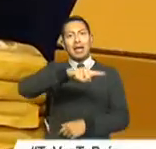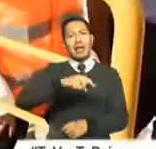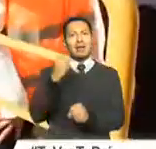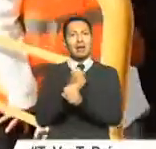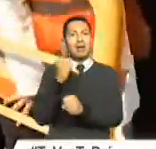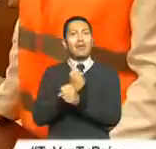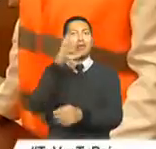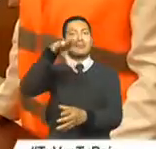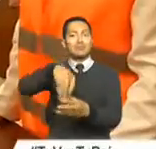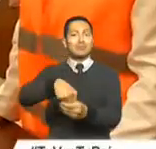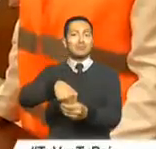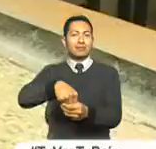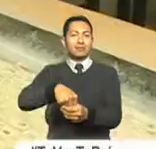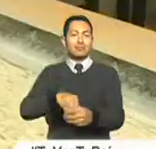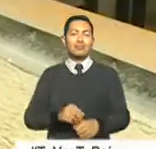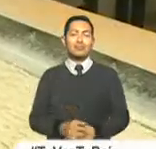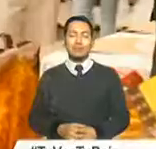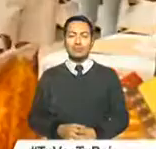panela.